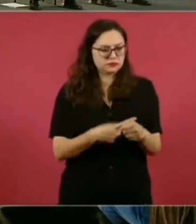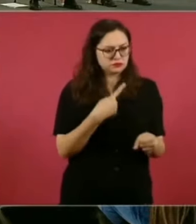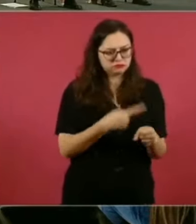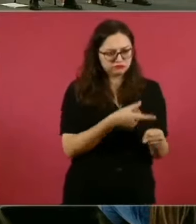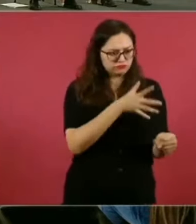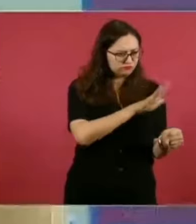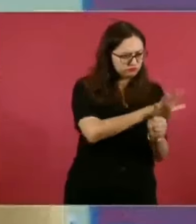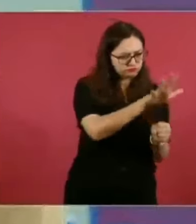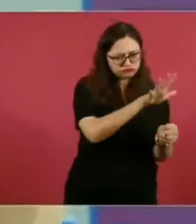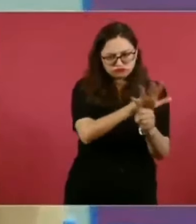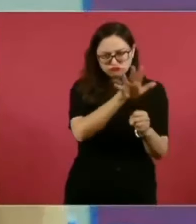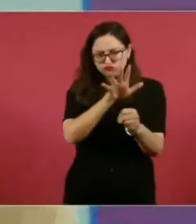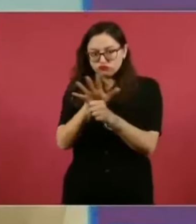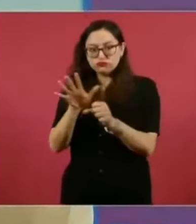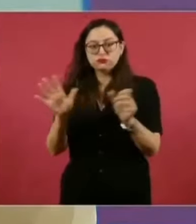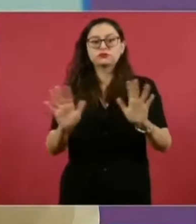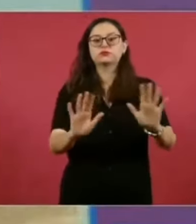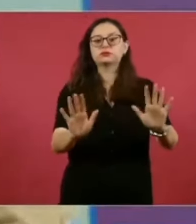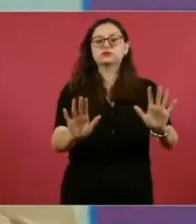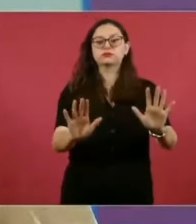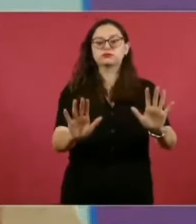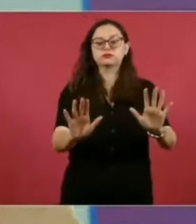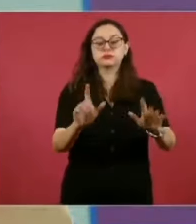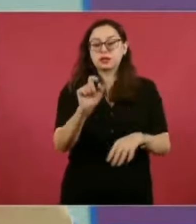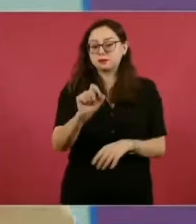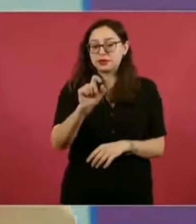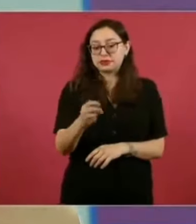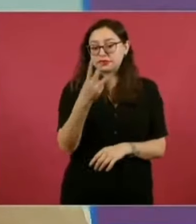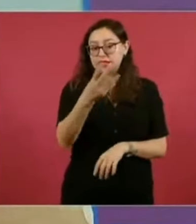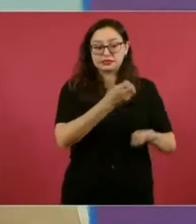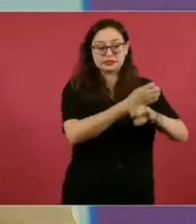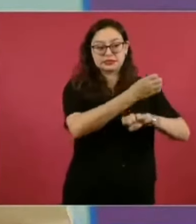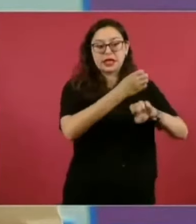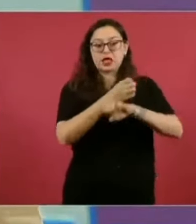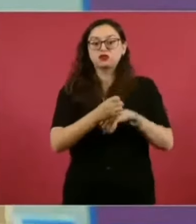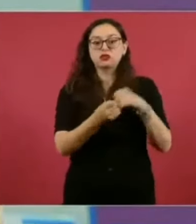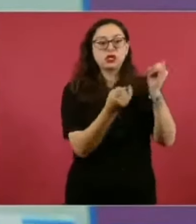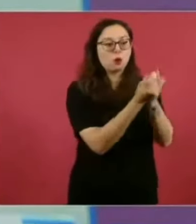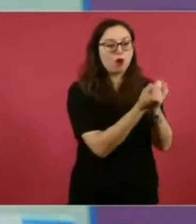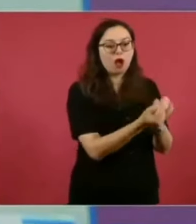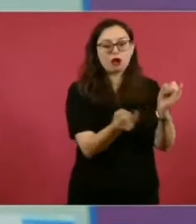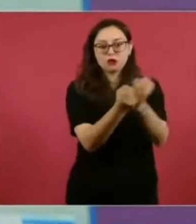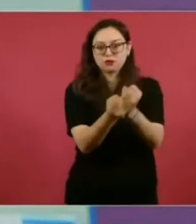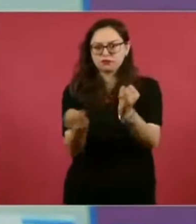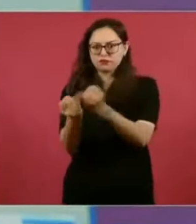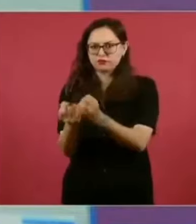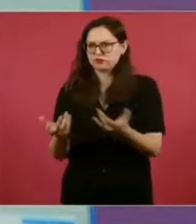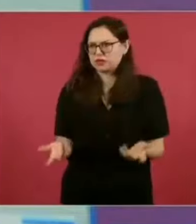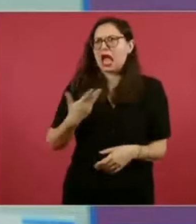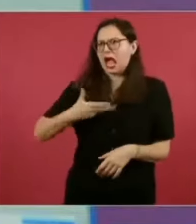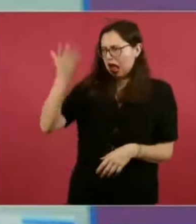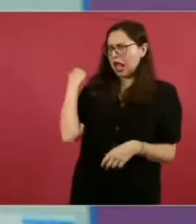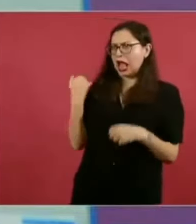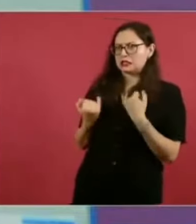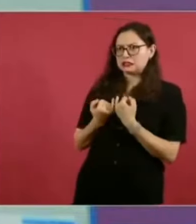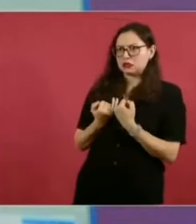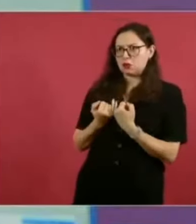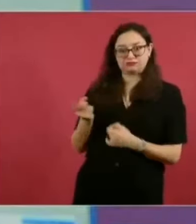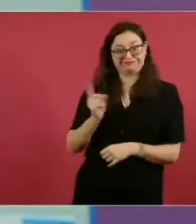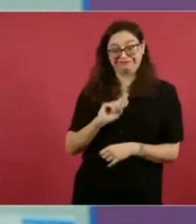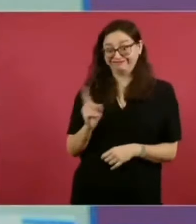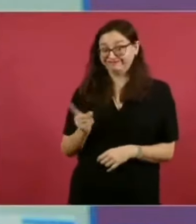atienden en IMSS Bienestar, es el mismo en los 23 estados. Y uno podría decir, pues, ¿qué no era así antes? No lo